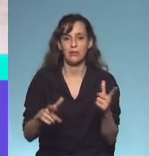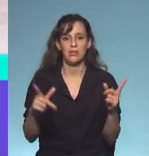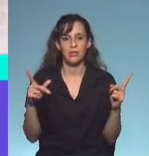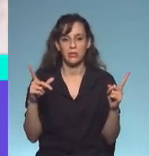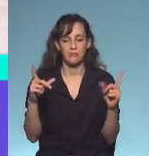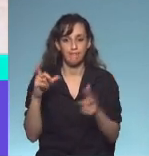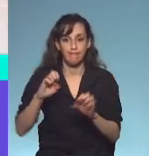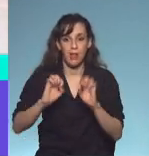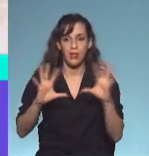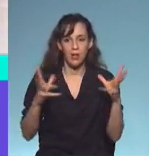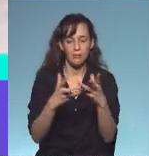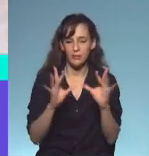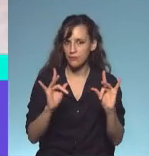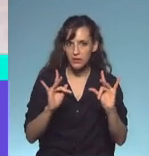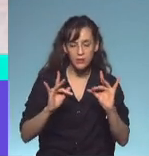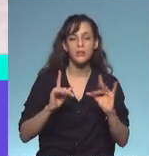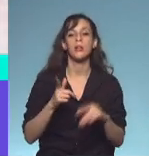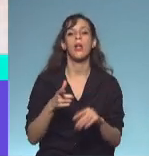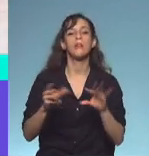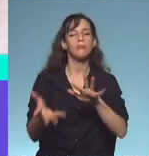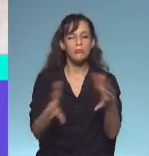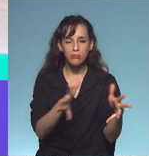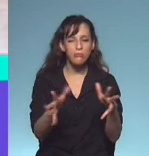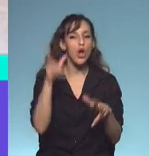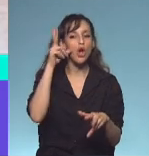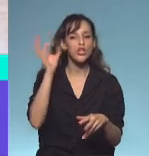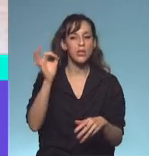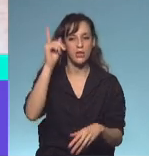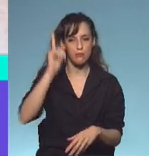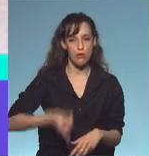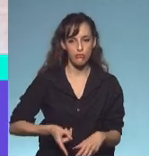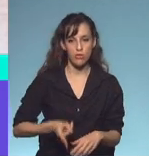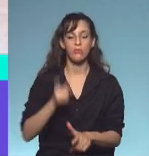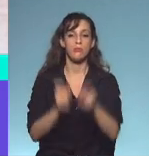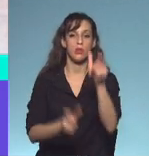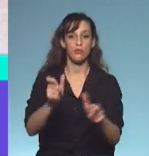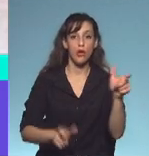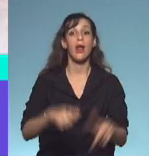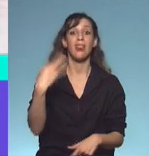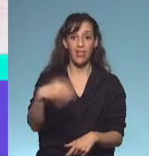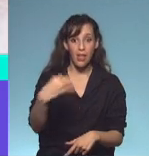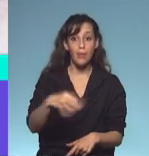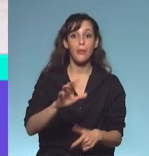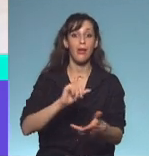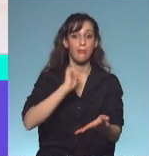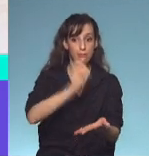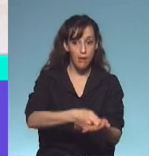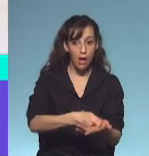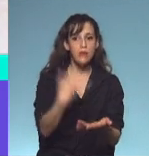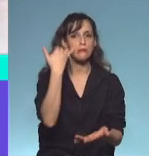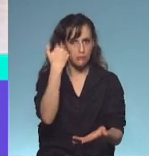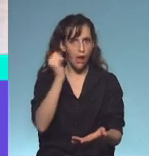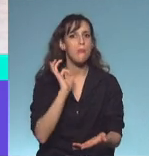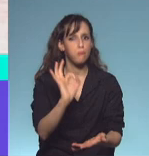la pandemia. Cerca del 80% de las personas que tenían que realizar este aporte lo han hecho.